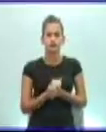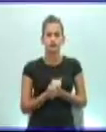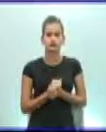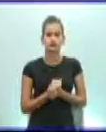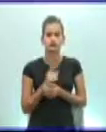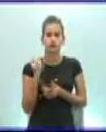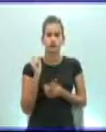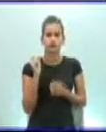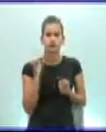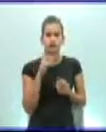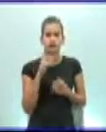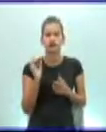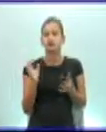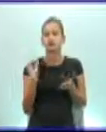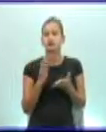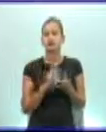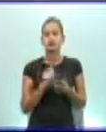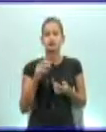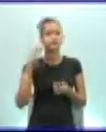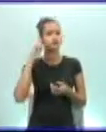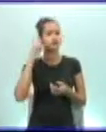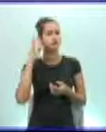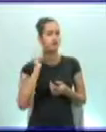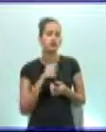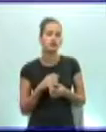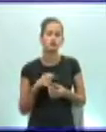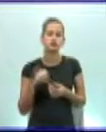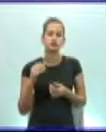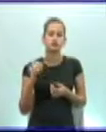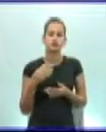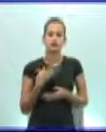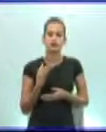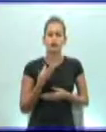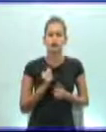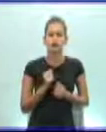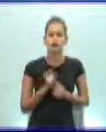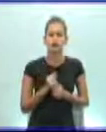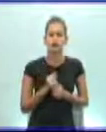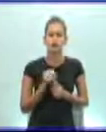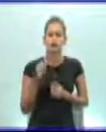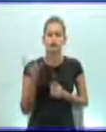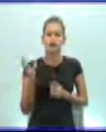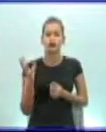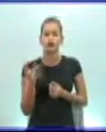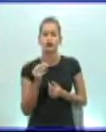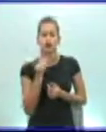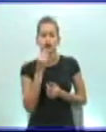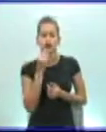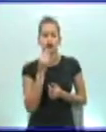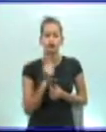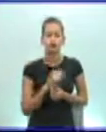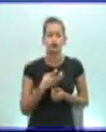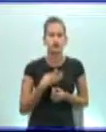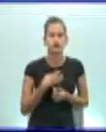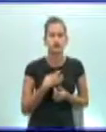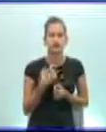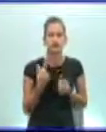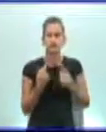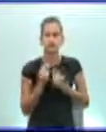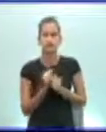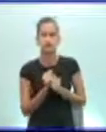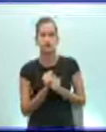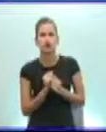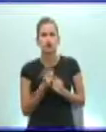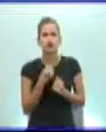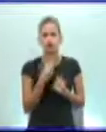vamos a terminar la clase. Recordad que en las expresiones algebraicas podemos tener algunas expresiones, por ejemplo,